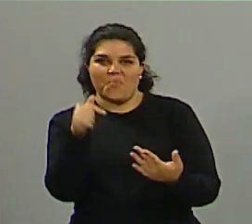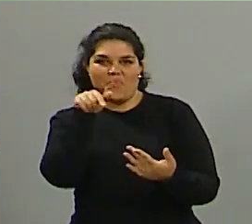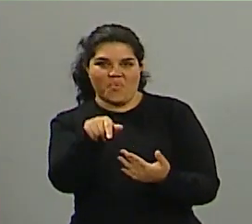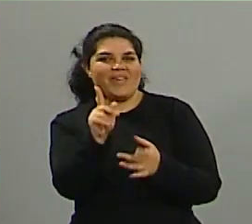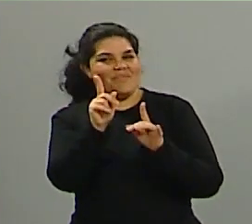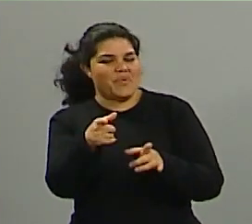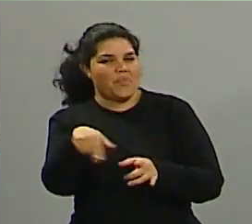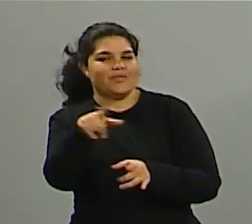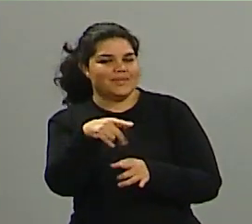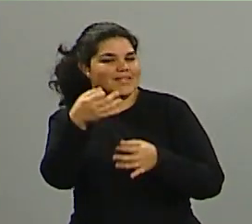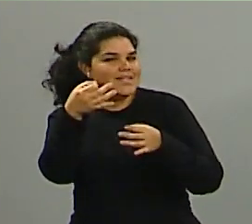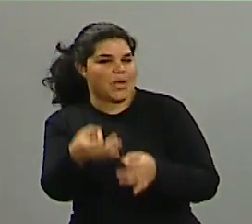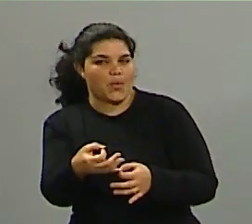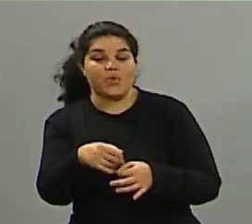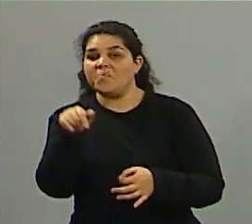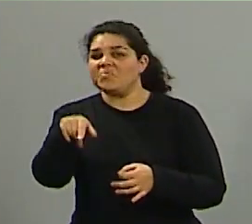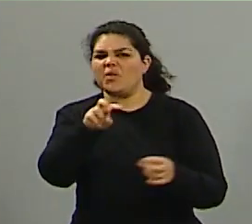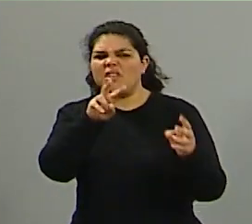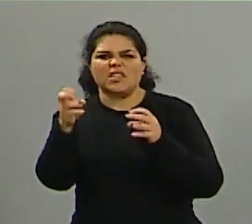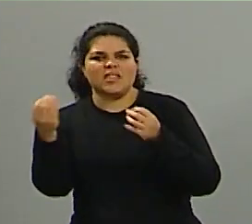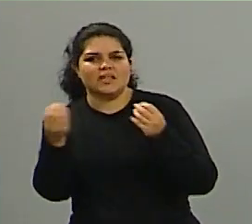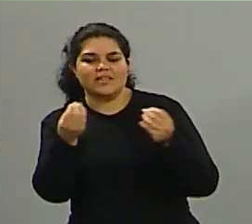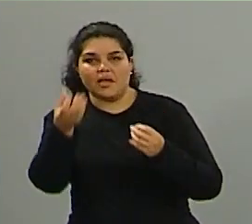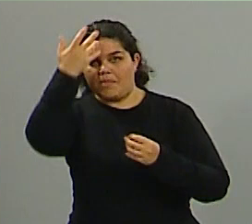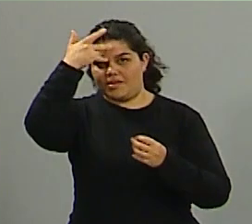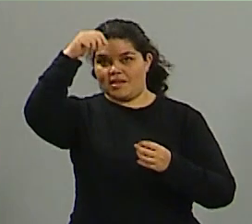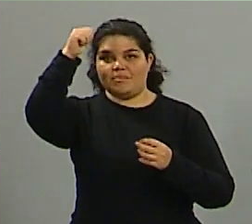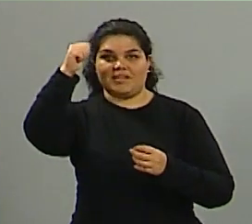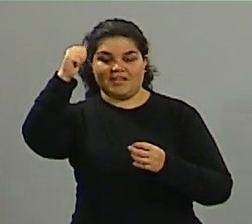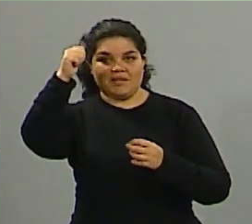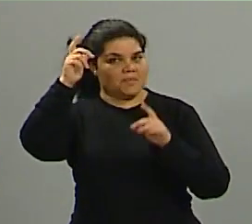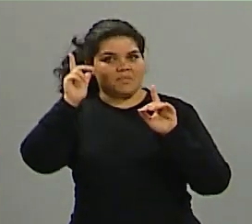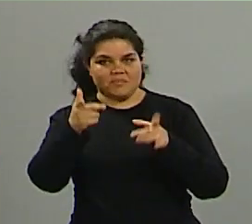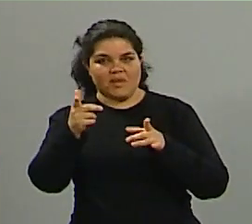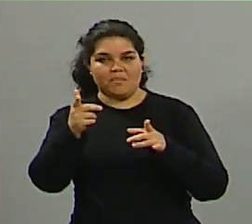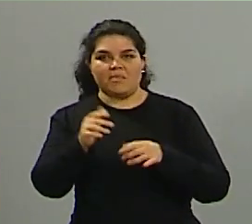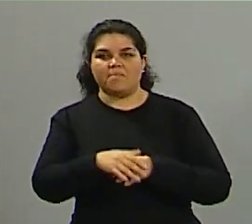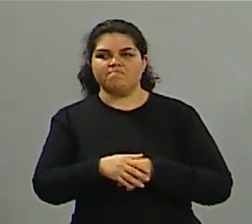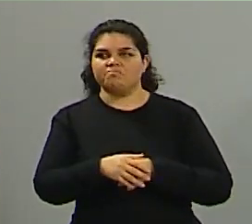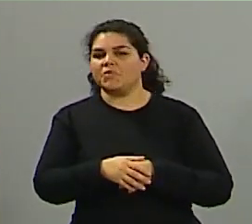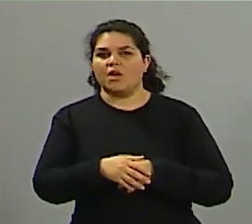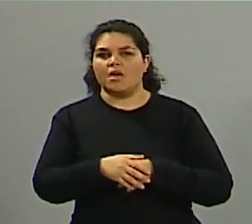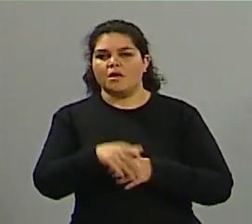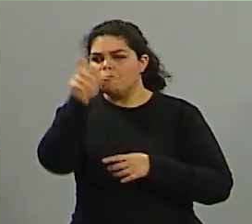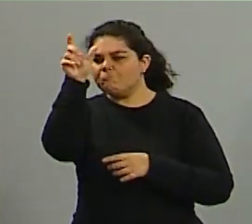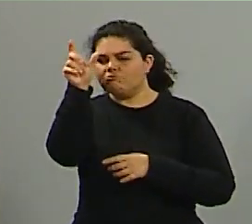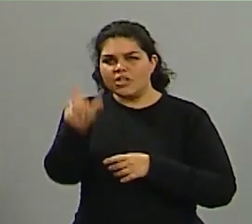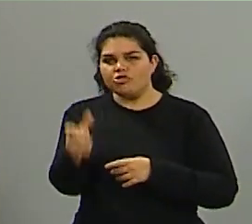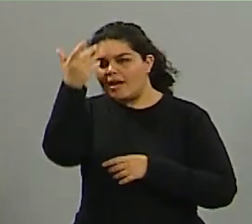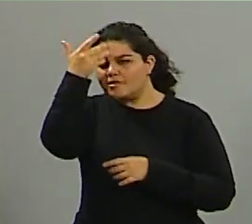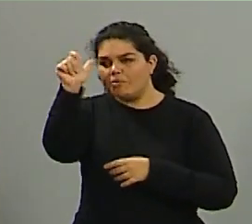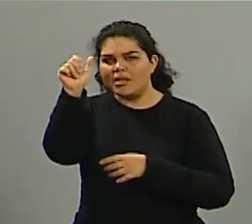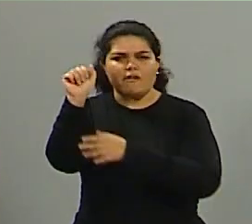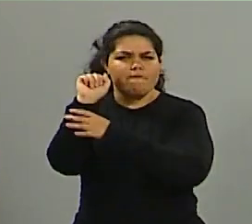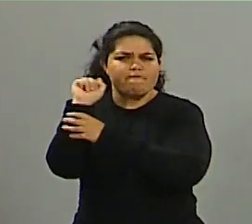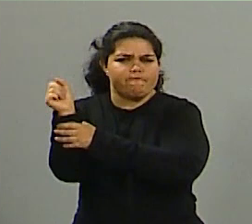Martín. Sin duda es uno de los grandes del continente, una de las figuras más trascendentes de